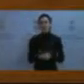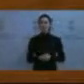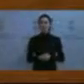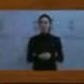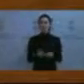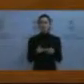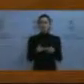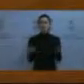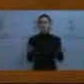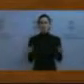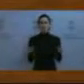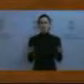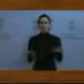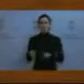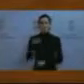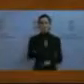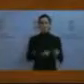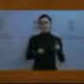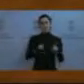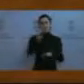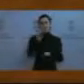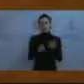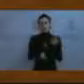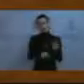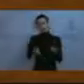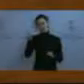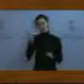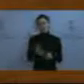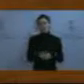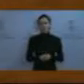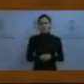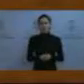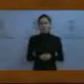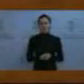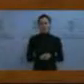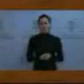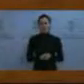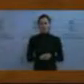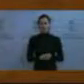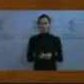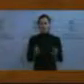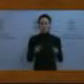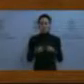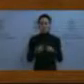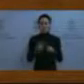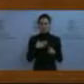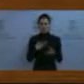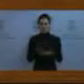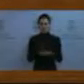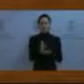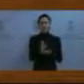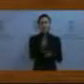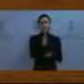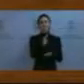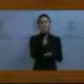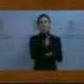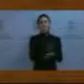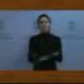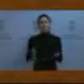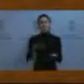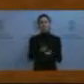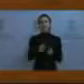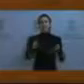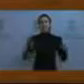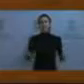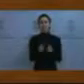apertura de diligencias de instrucción del juzgado. Tras solicitar este grupo parlamentario de nuevo información relativa a los contratos de informática